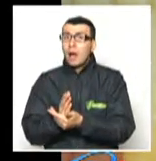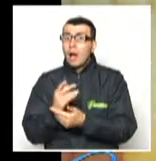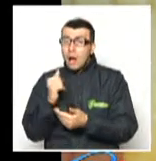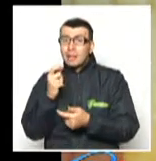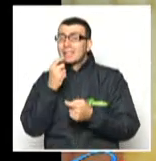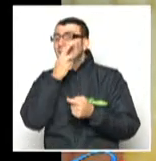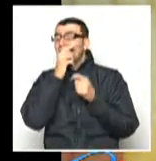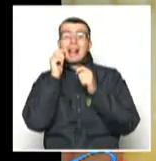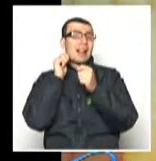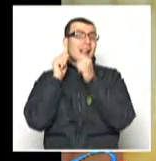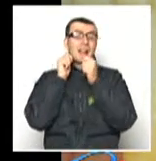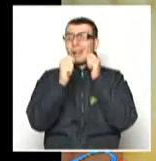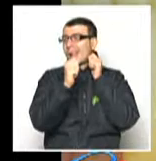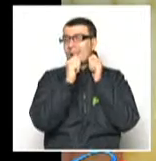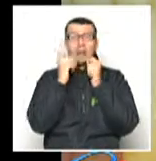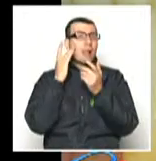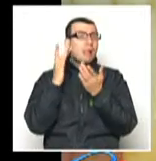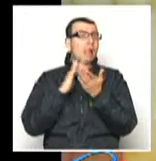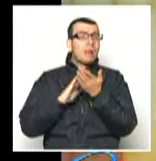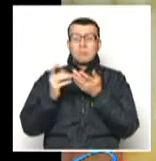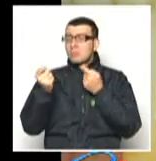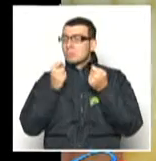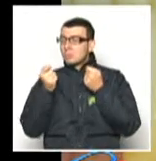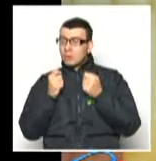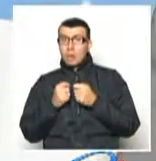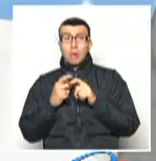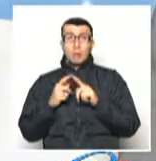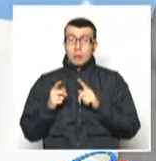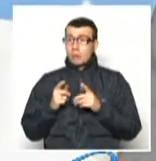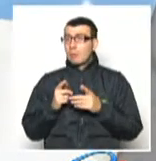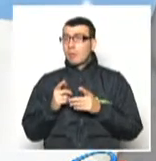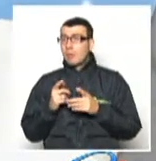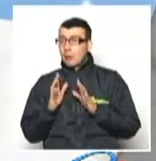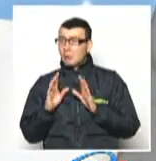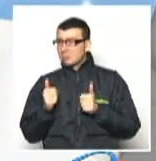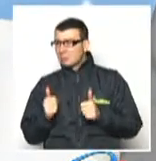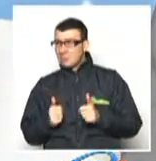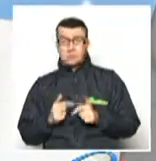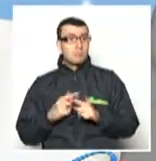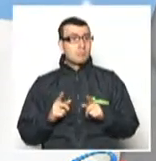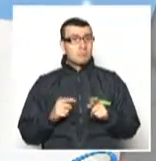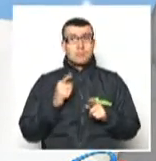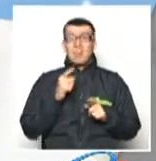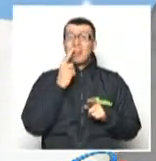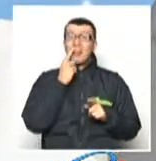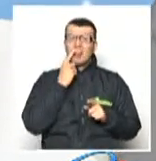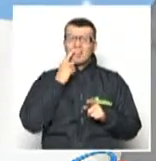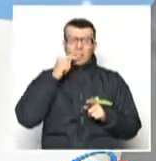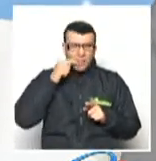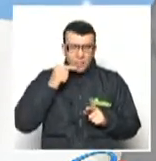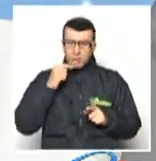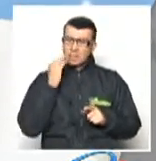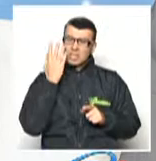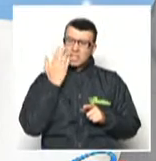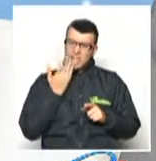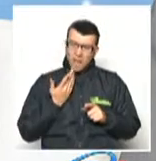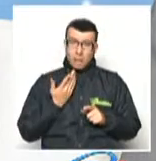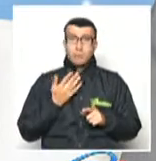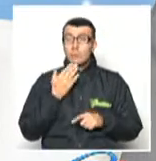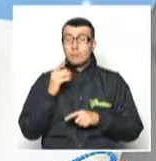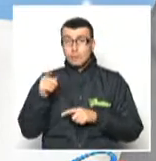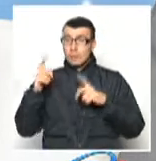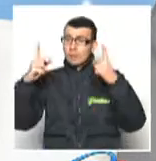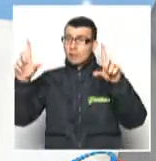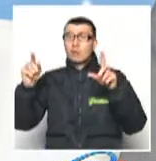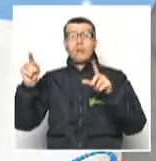higienista oral, de nuestro odontólogo de confianza, pero cuando vemos que las cosas están un poquito más allá y que las encías nos están sangrando, mire las propagandas de televisión, es